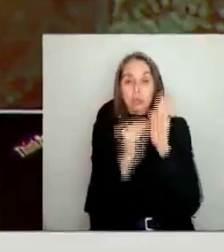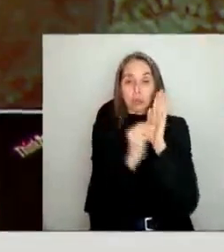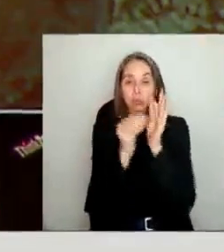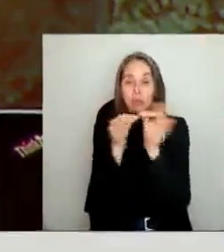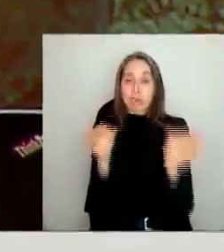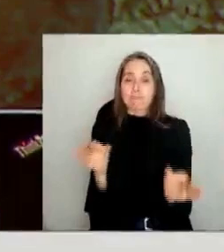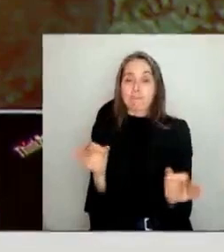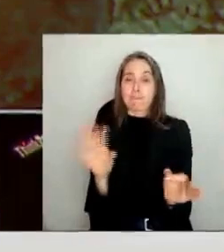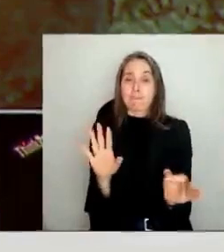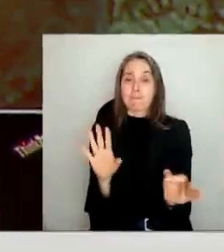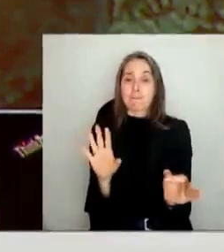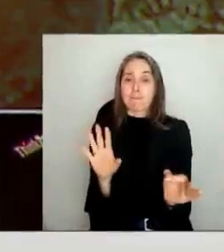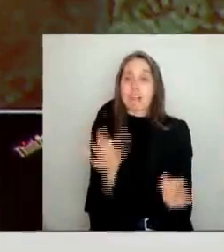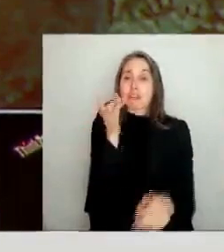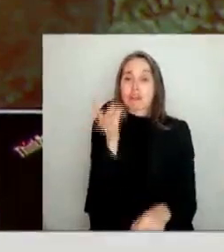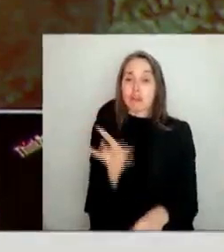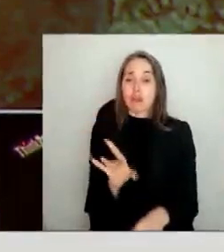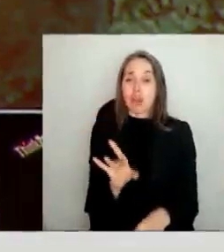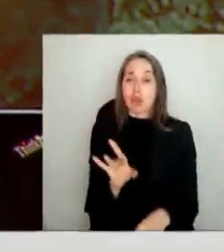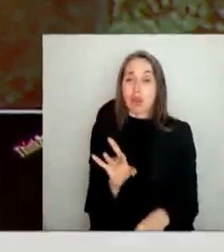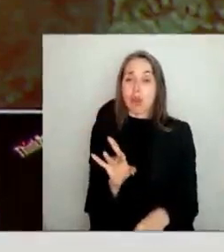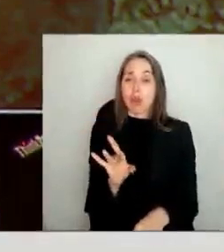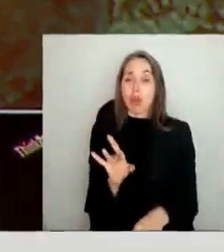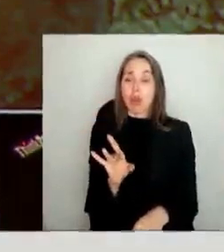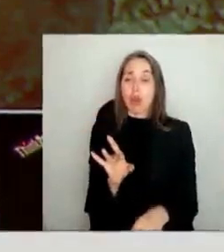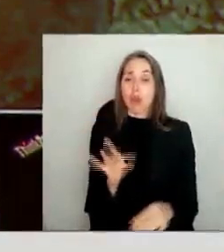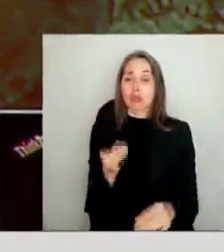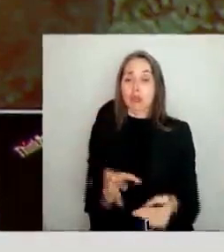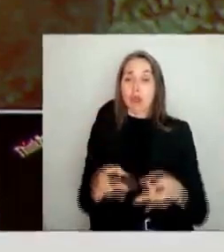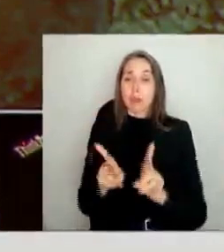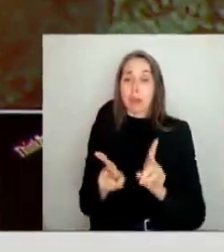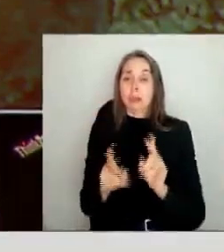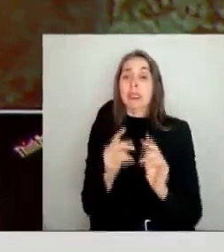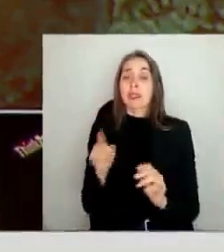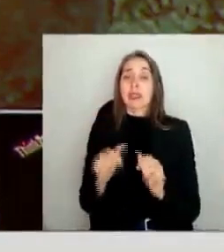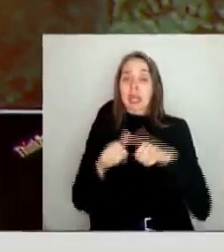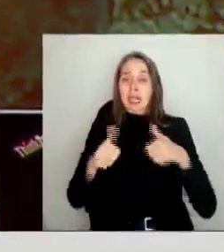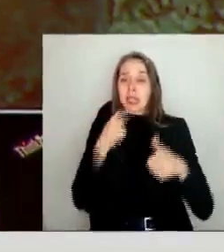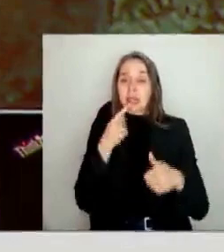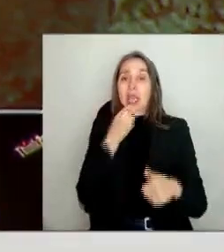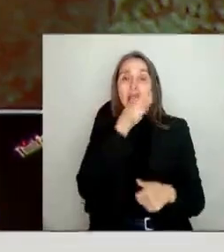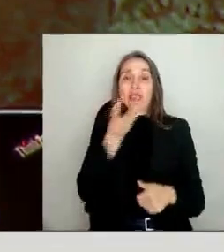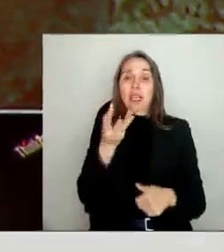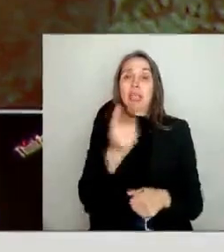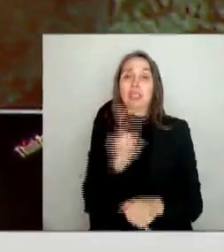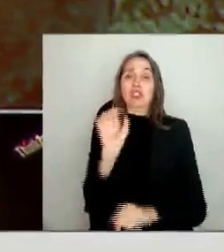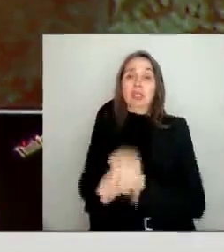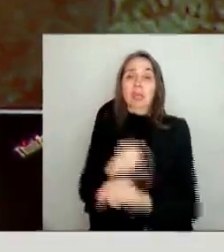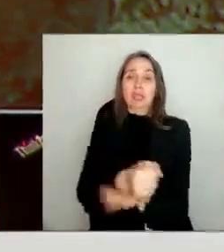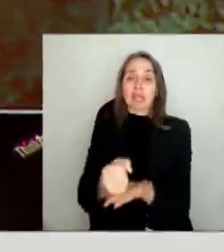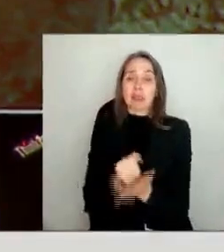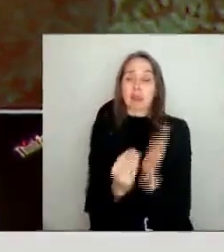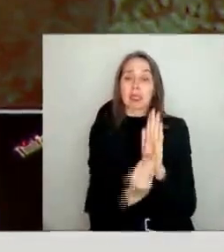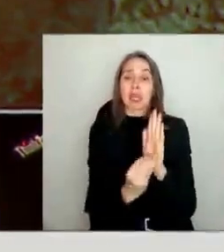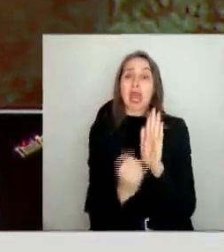eh solo solo permite la declaración de inadmisibilidad de un proyecto de ley el artículo 15 de la Ley Orgánica